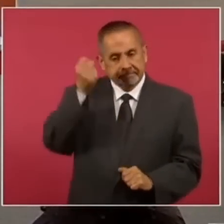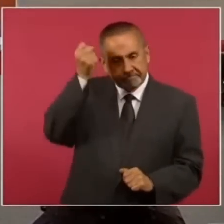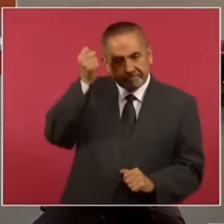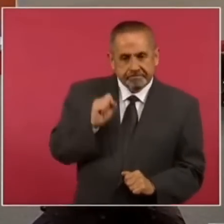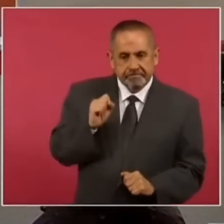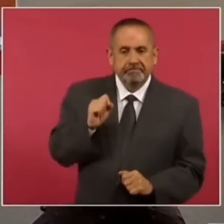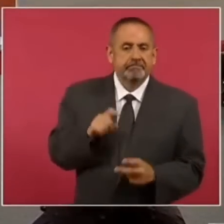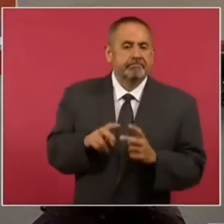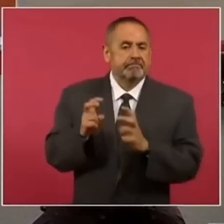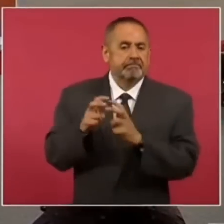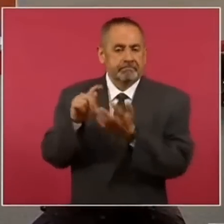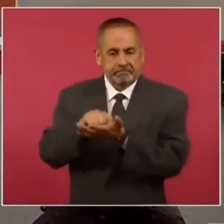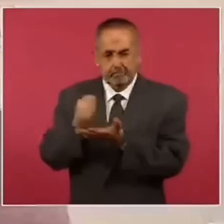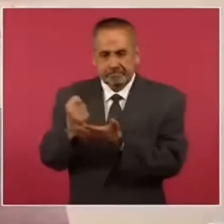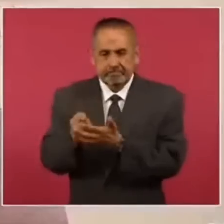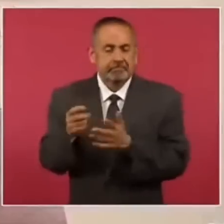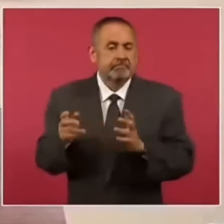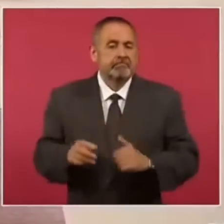Sinaloa, Tamaulipas,